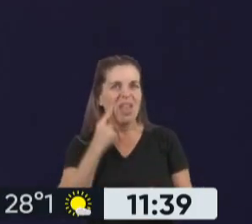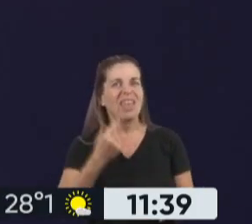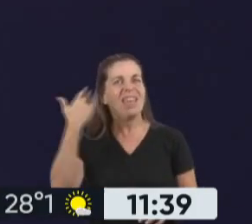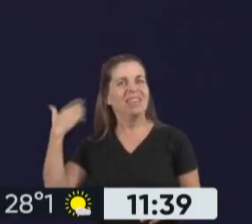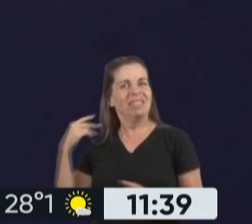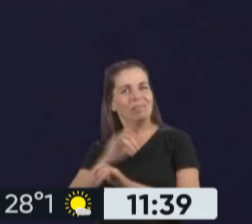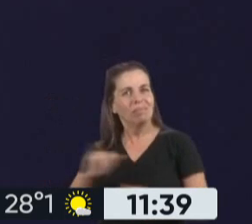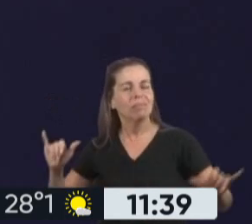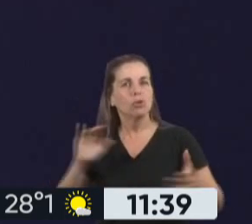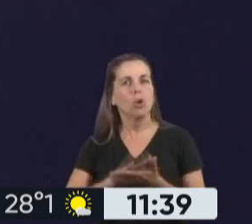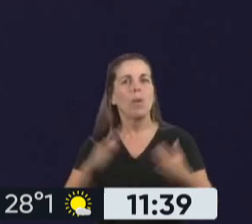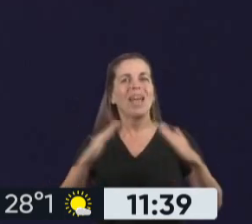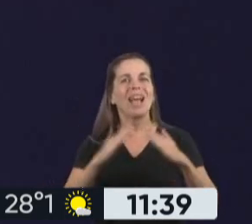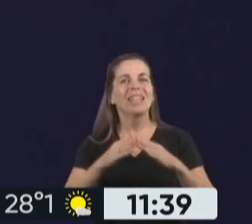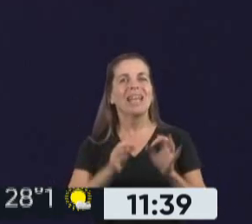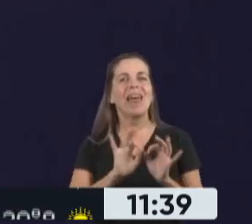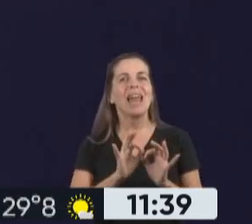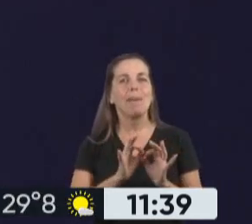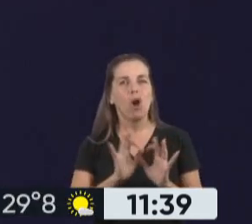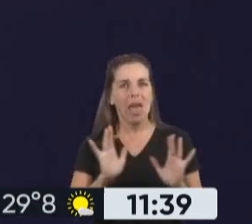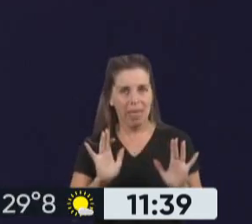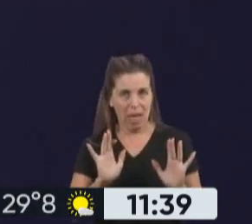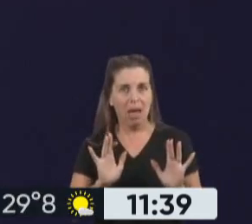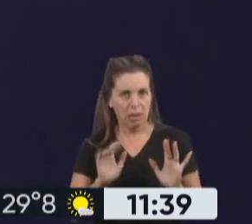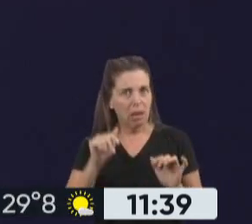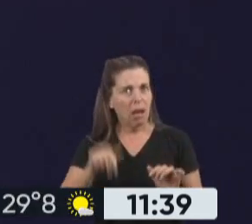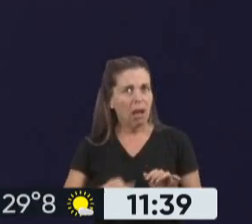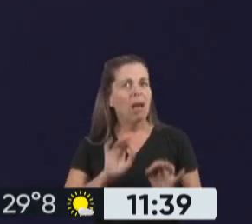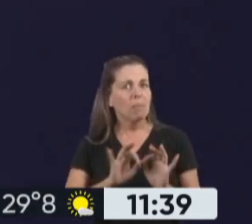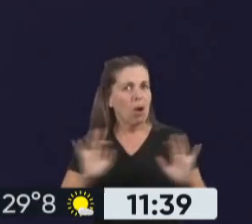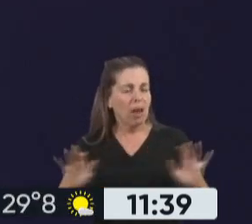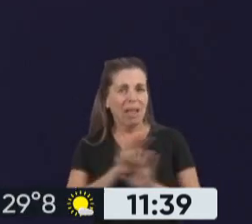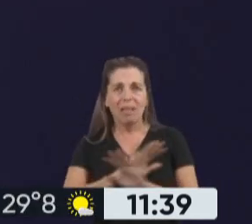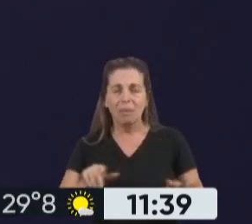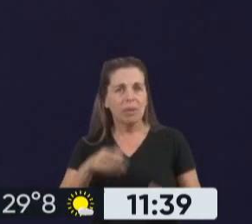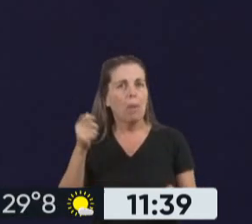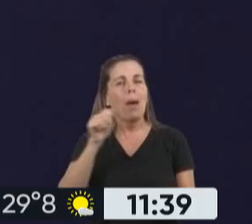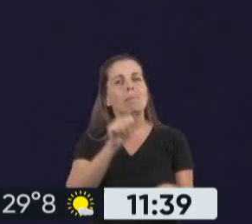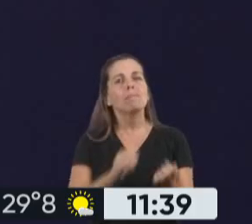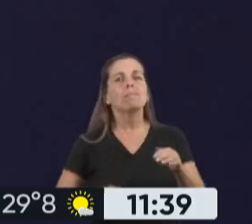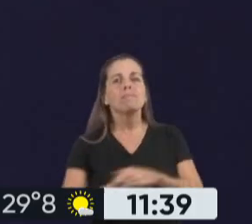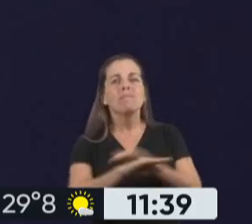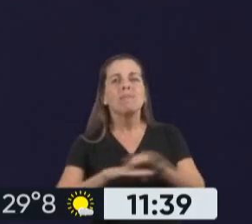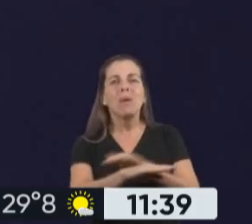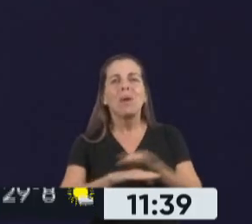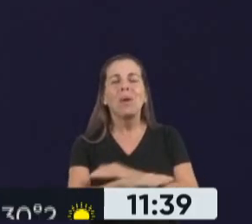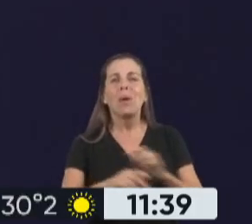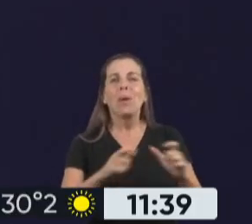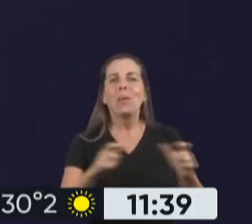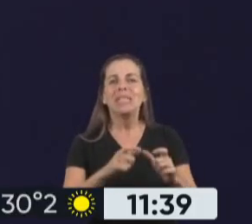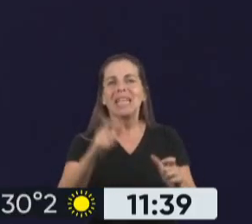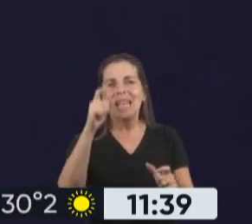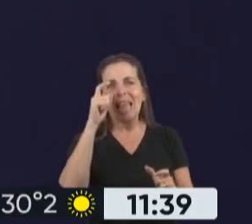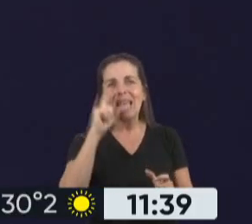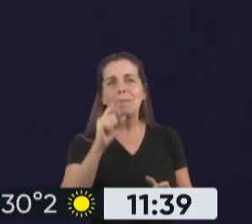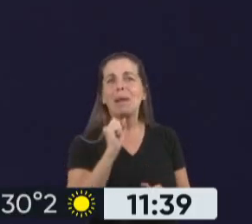Casa de la Moneda, contarles que se dejan de emitir billetes de 2.000 pesos, obviamente un sinsentido heredado por la gestión